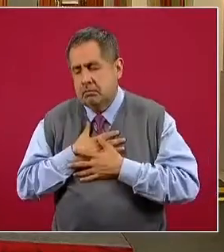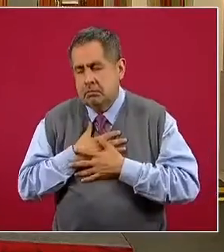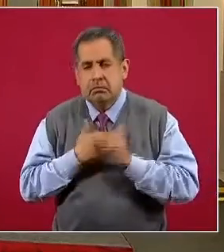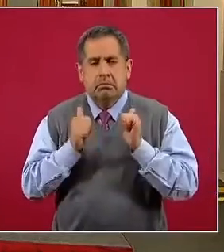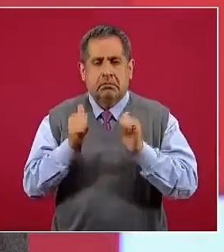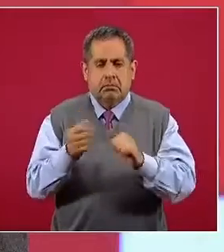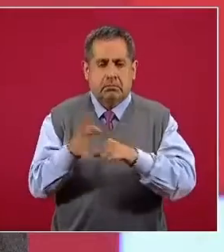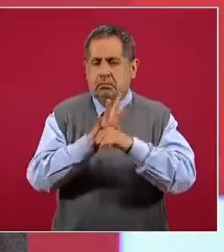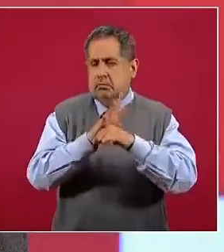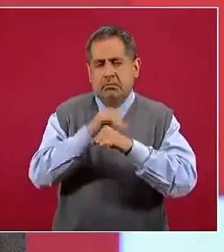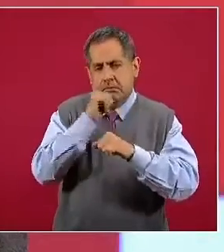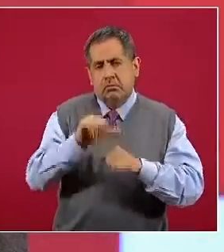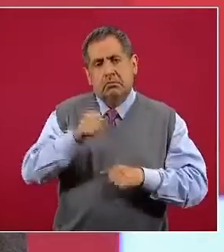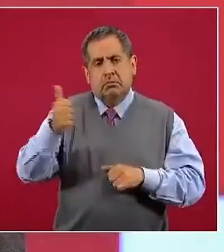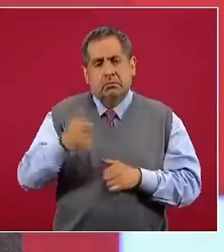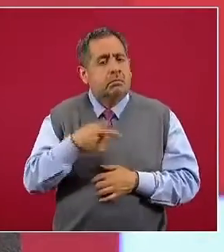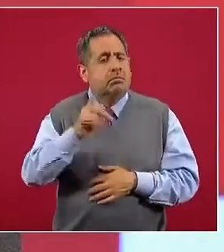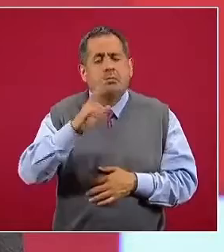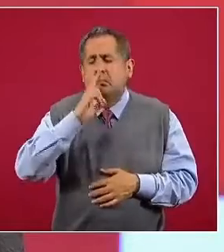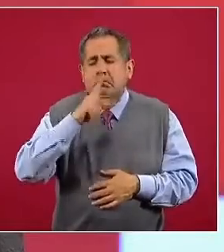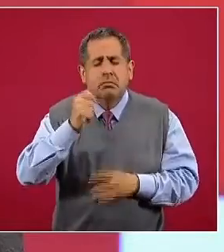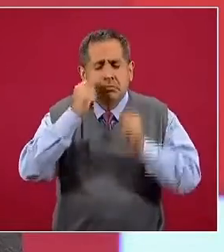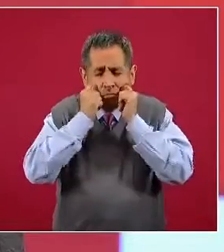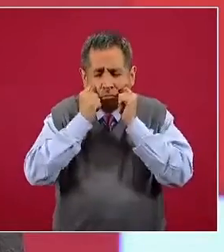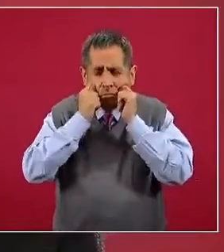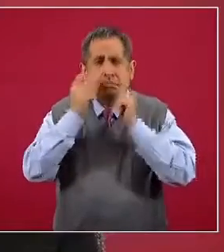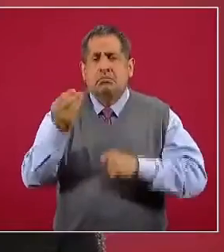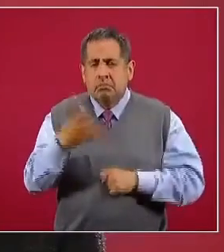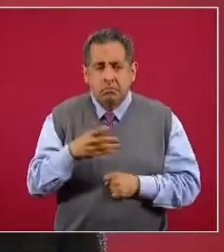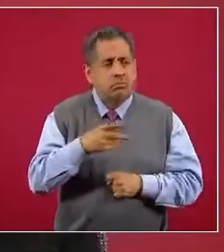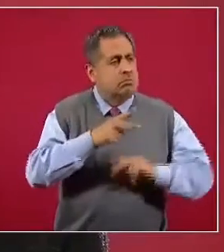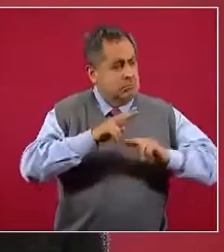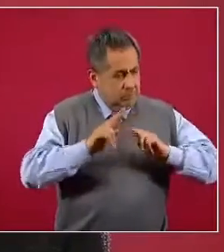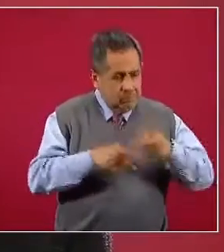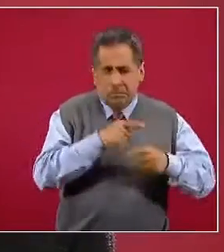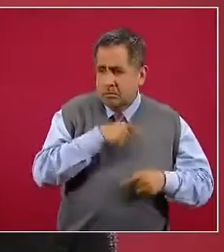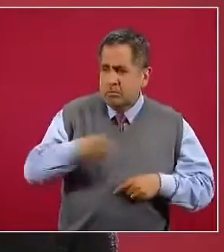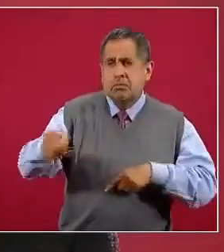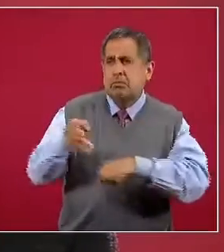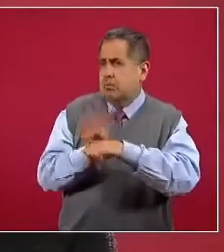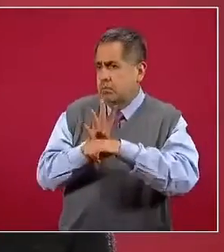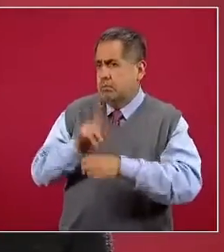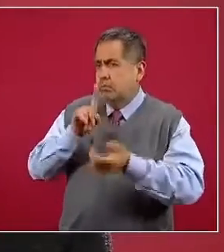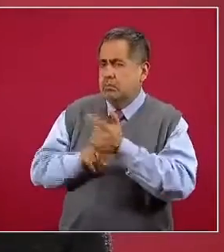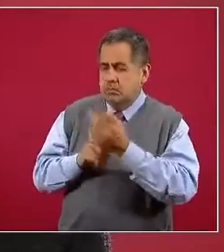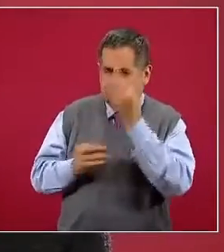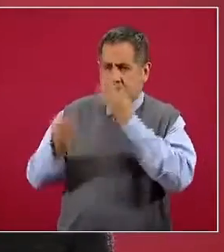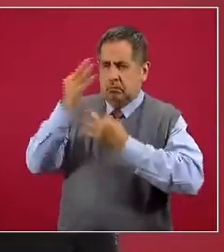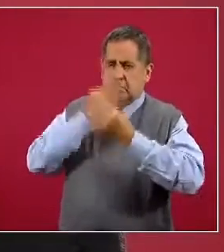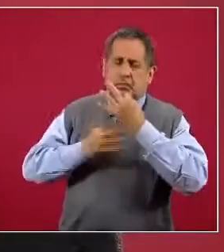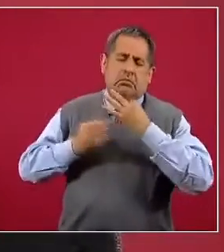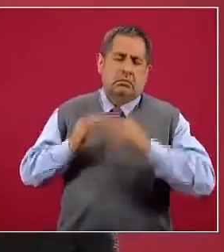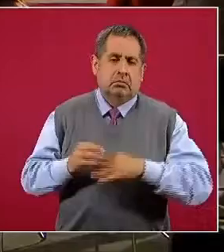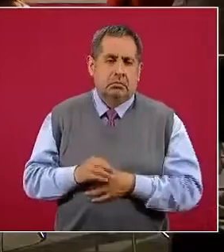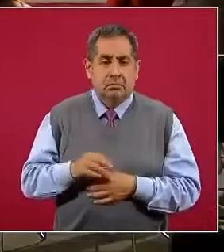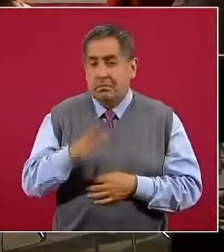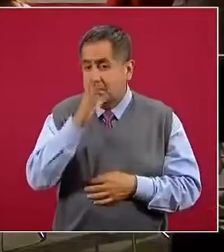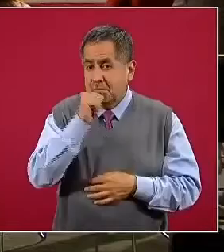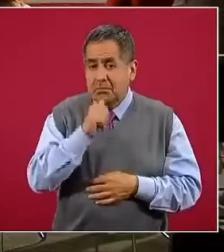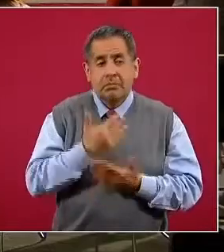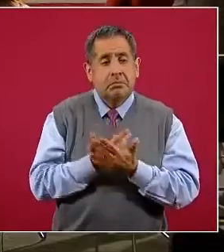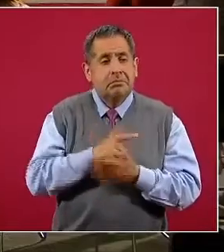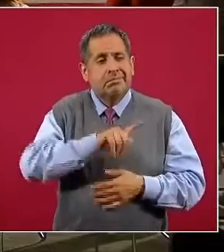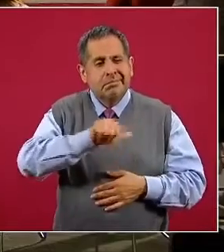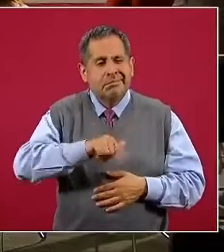no tienen COVID, pero es mejor pensar que se tiene. ¿Por qué razón? Porque no hay que esperar, hay que ir al hospital lo más